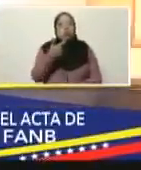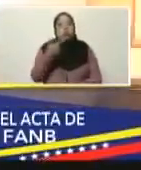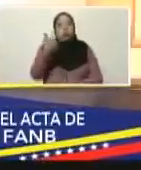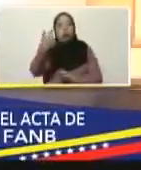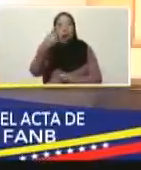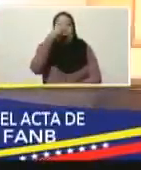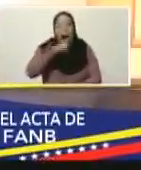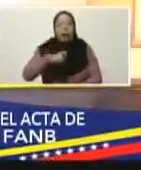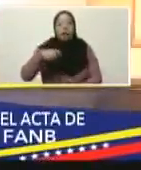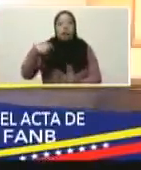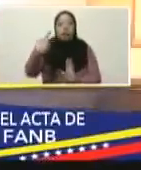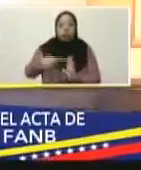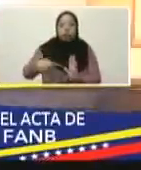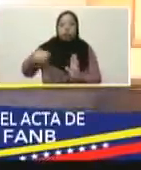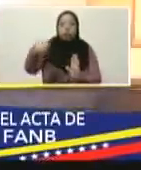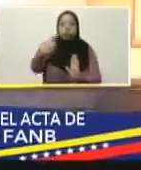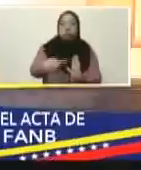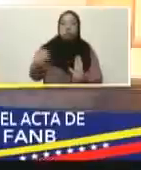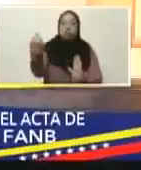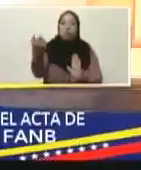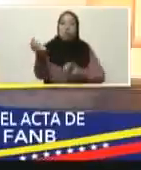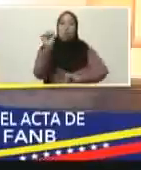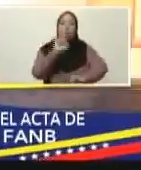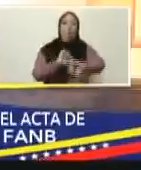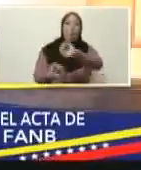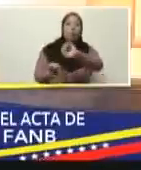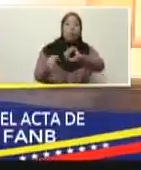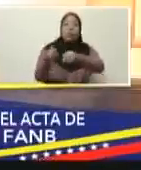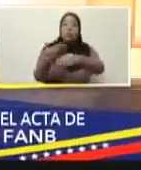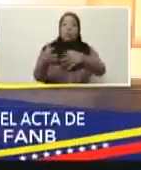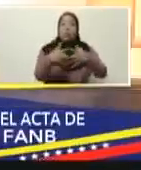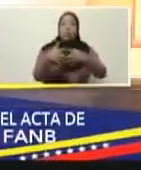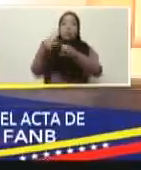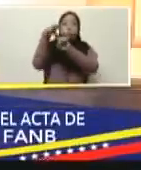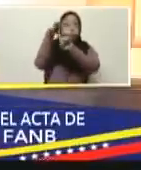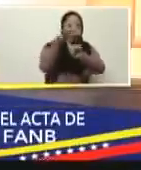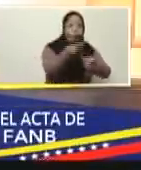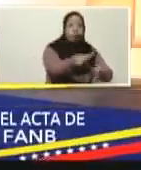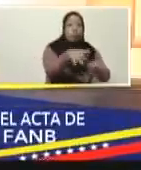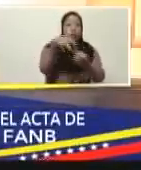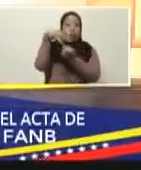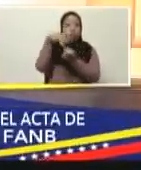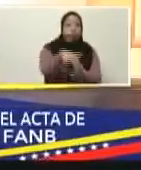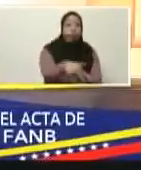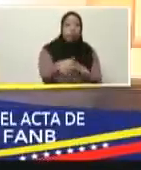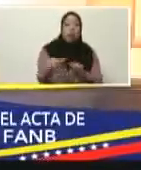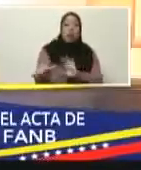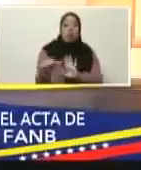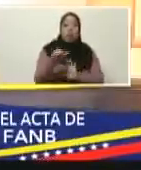año, contra todo tipo de imperio y de dominación que nos amenazara.